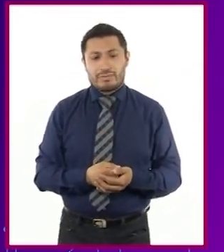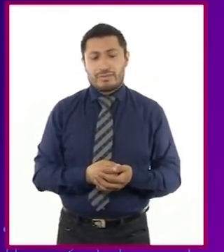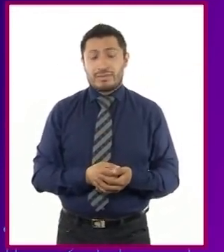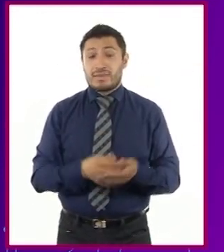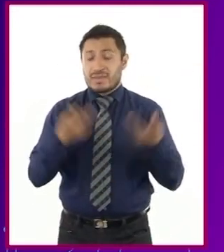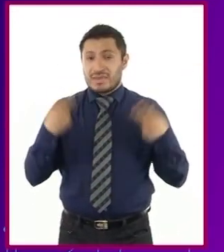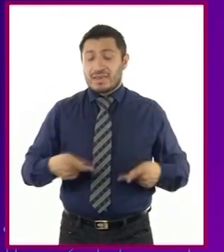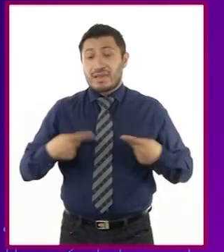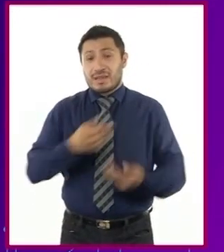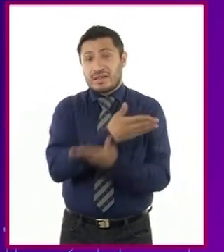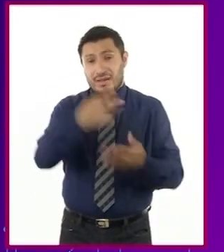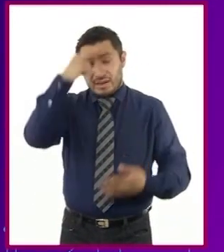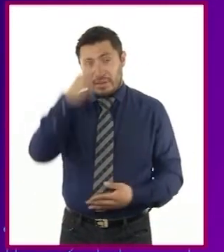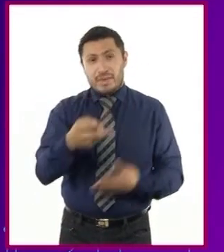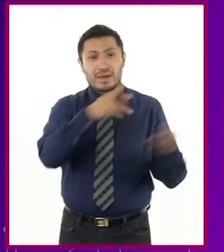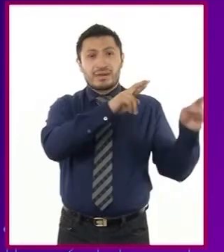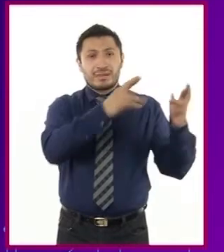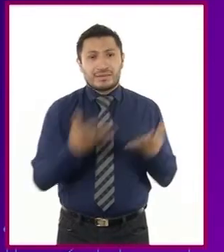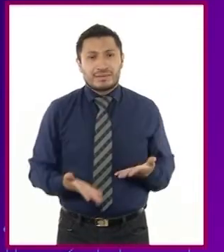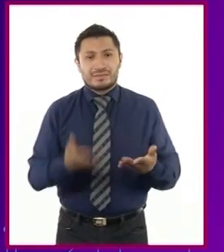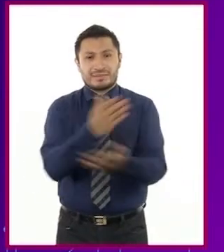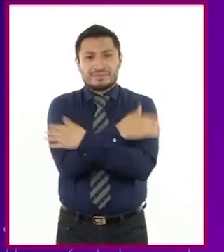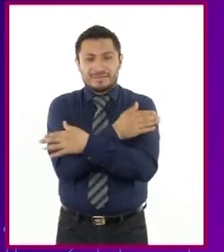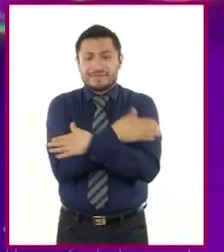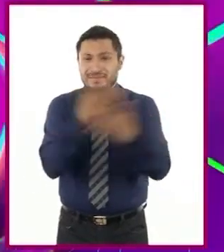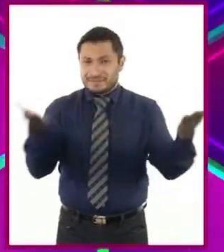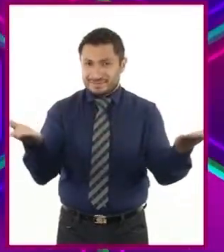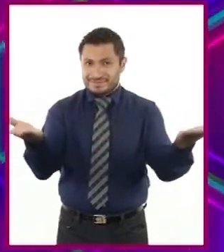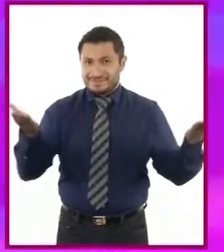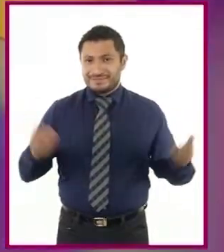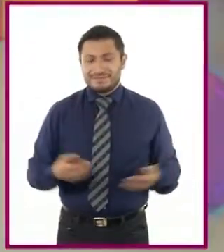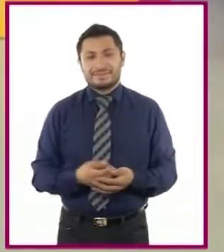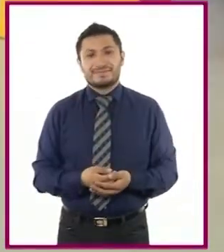Paisanos, México las y los recibe con los brazos abiertos.